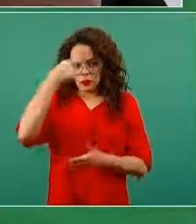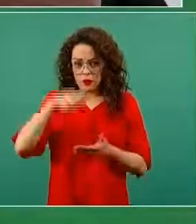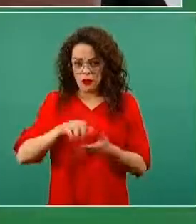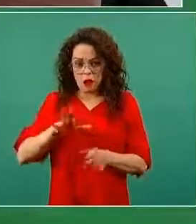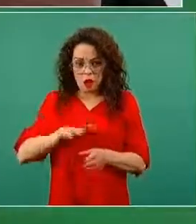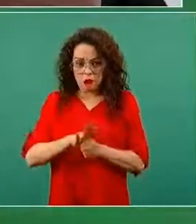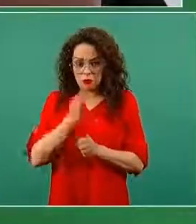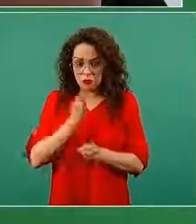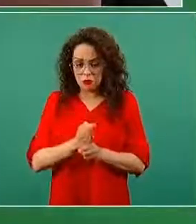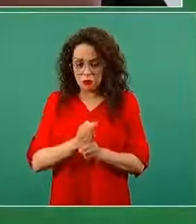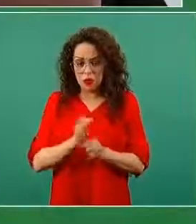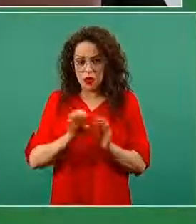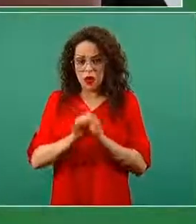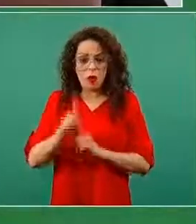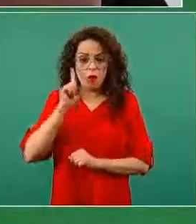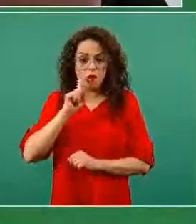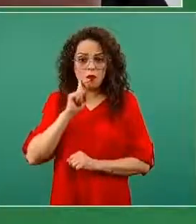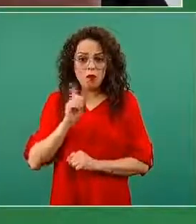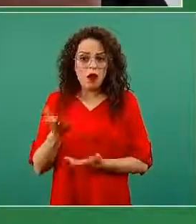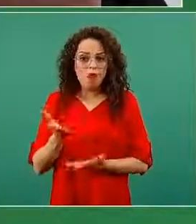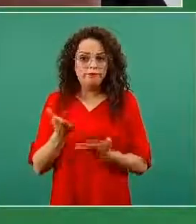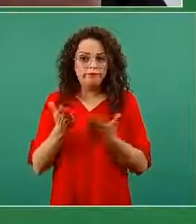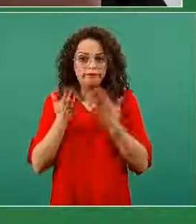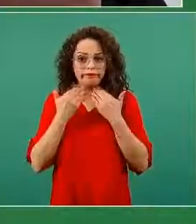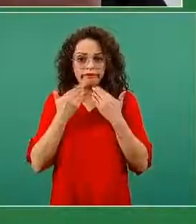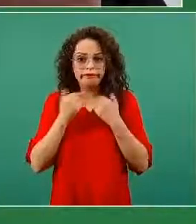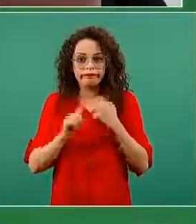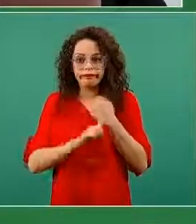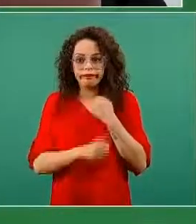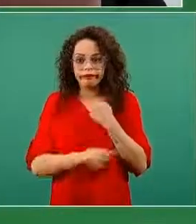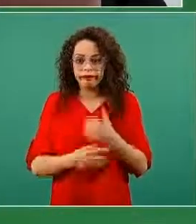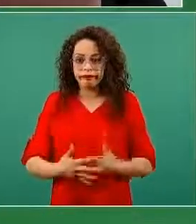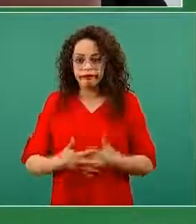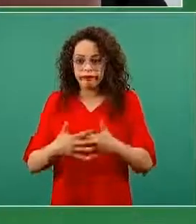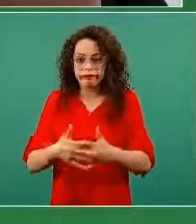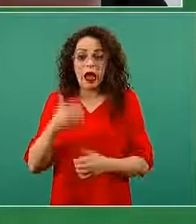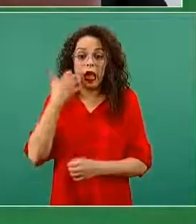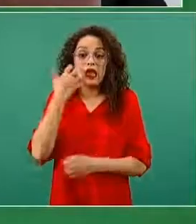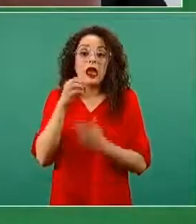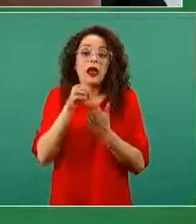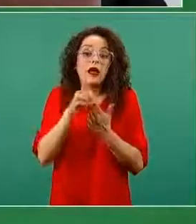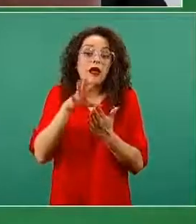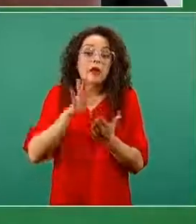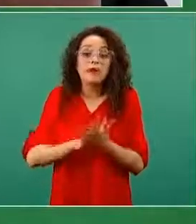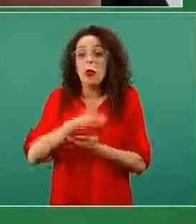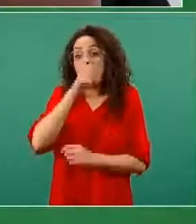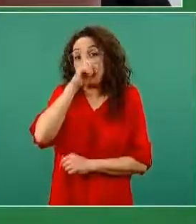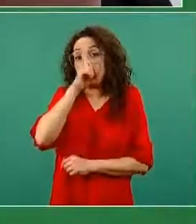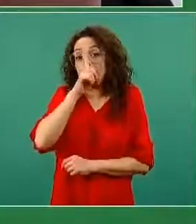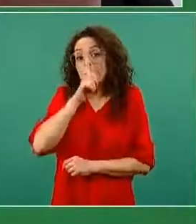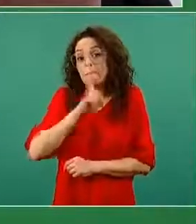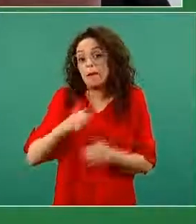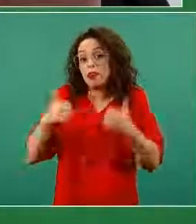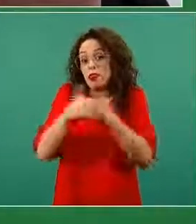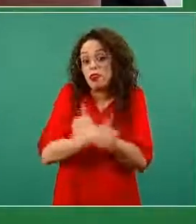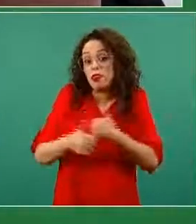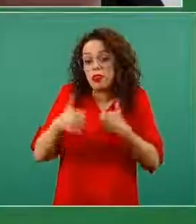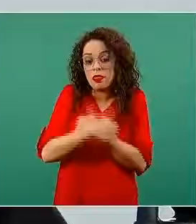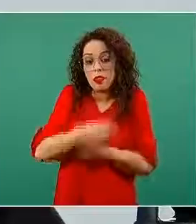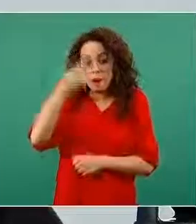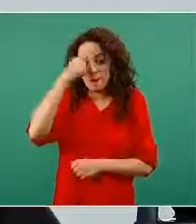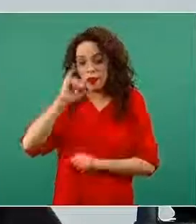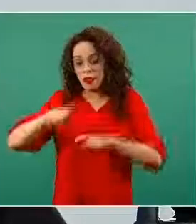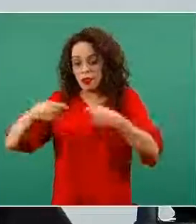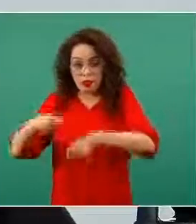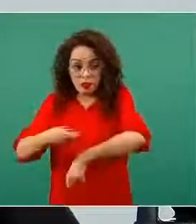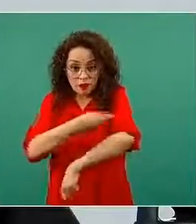por ejemplo, mujeres que no están embarazadas puedan registrarse y quizá mentir para poder ser vacunadas?